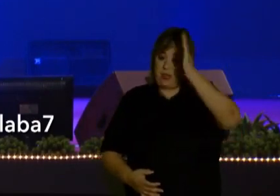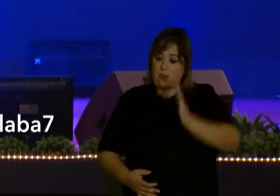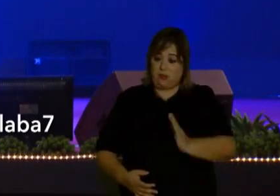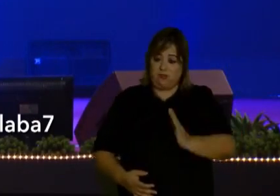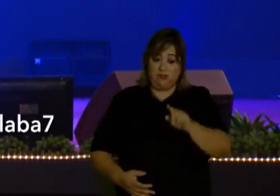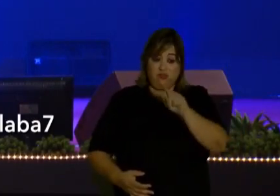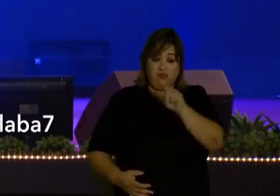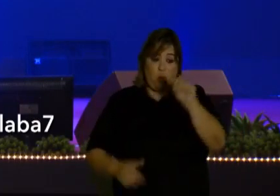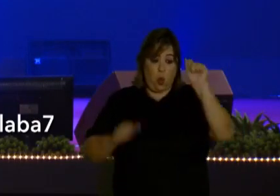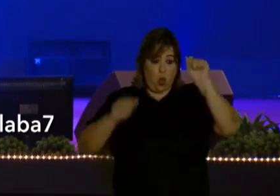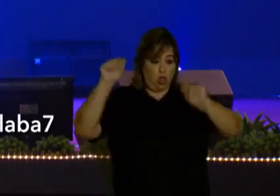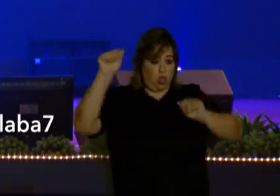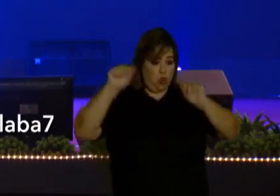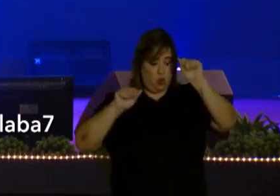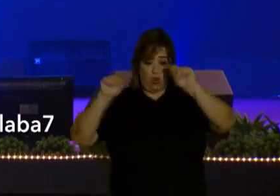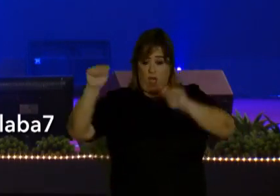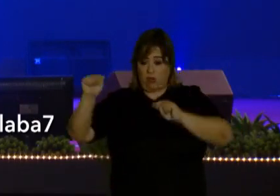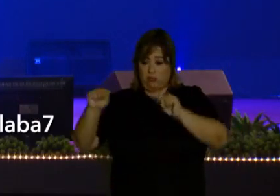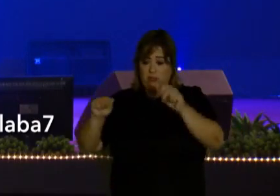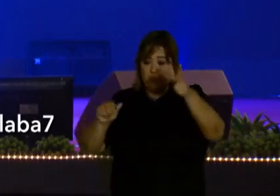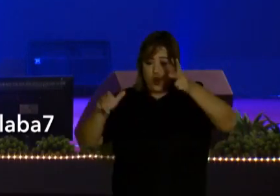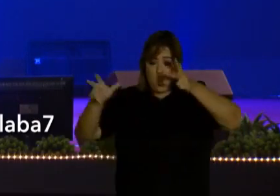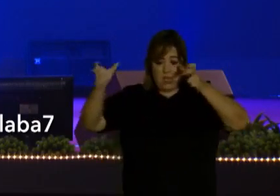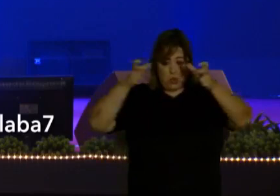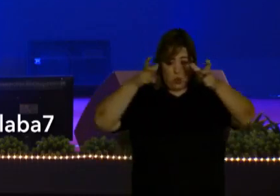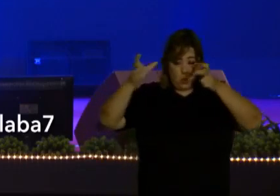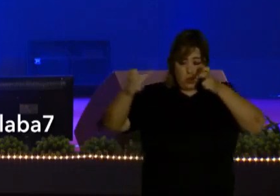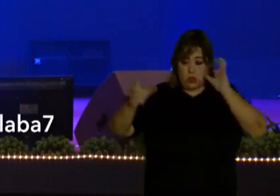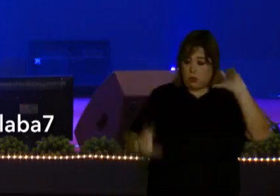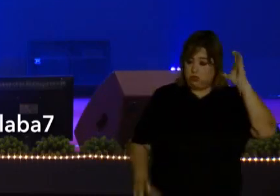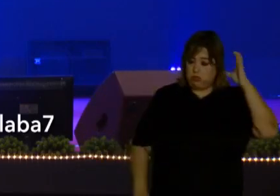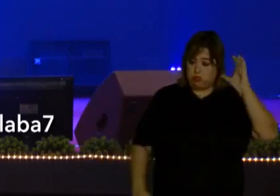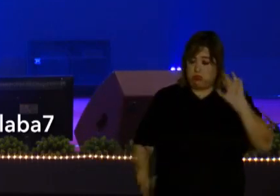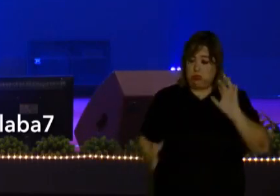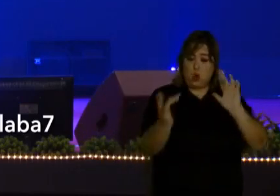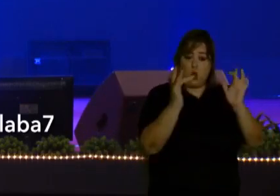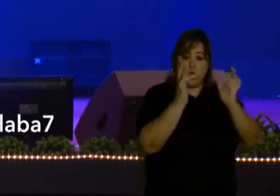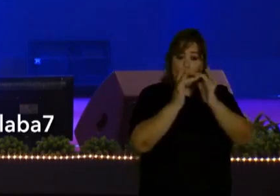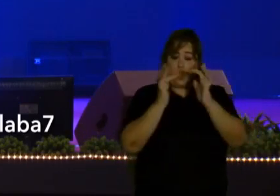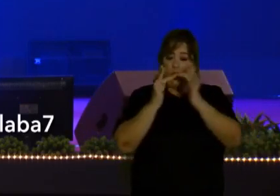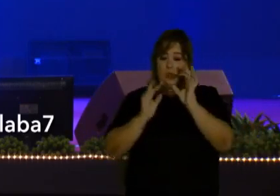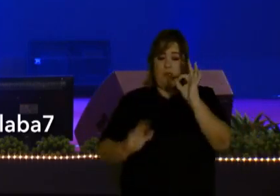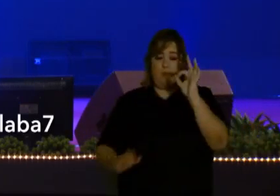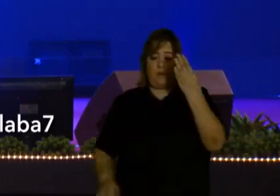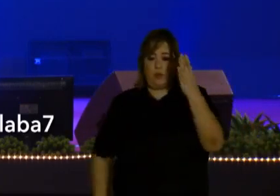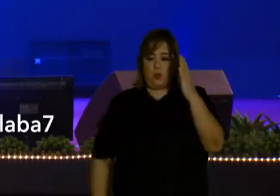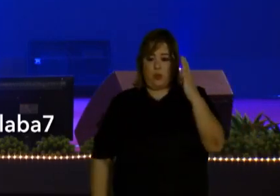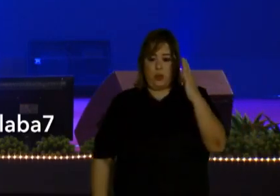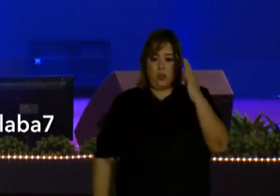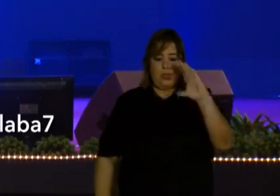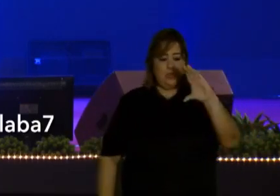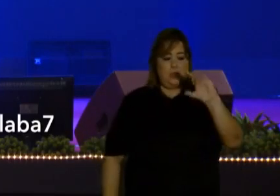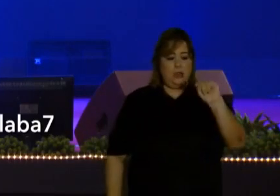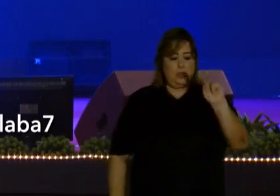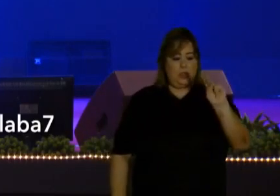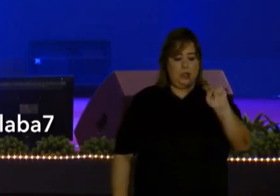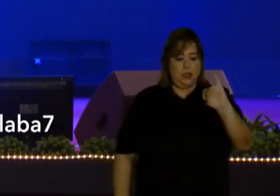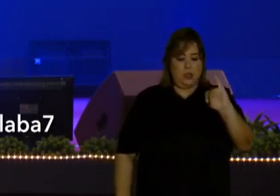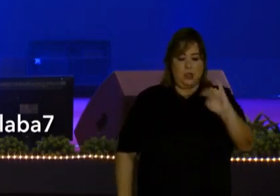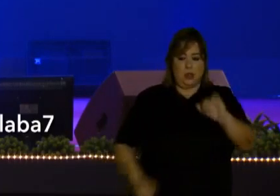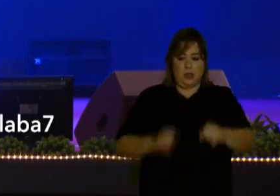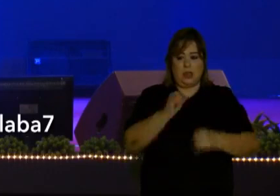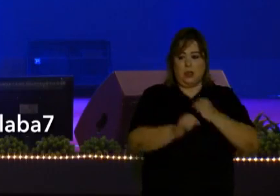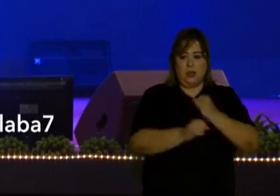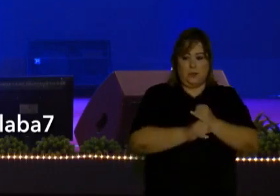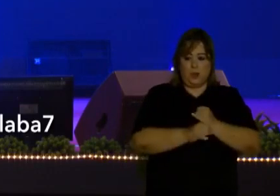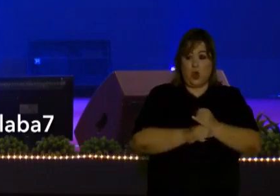con los diezmos, y si la gente que nos está escuchando a través de la radio o está conectado a través del Facebook Live o CTN Internacional, tengo que decirte, este es el mejor día